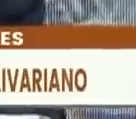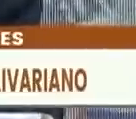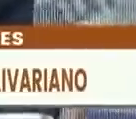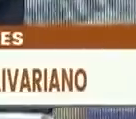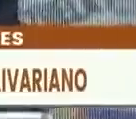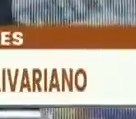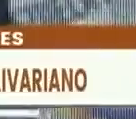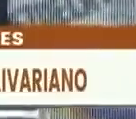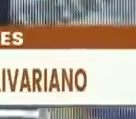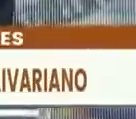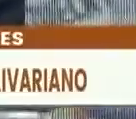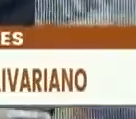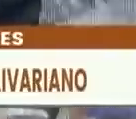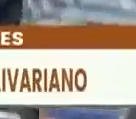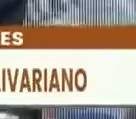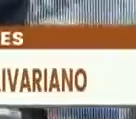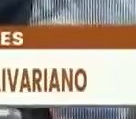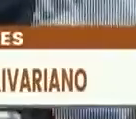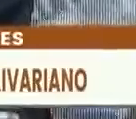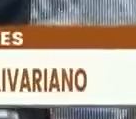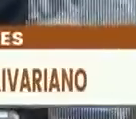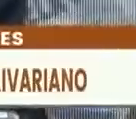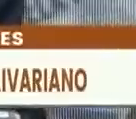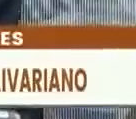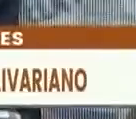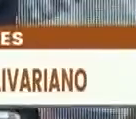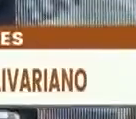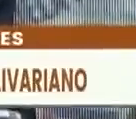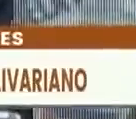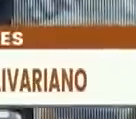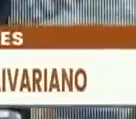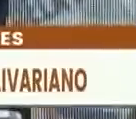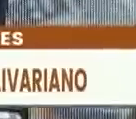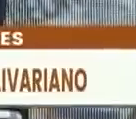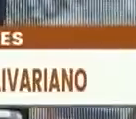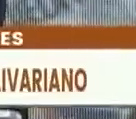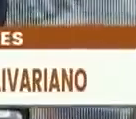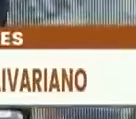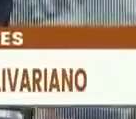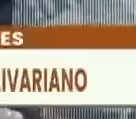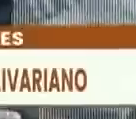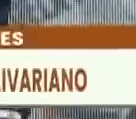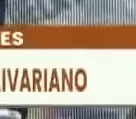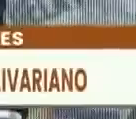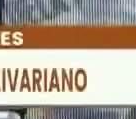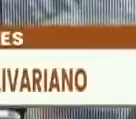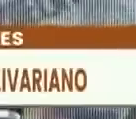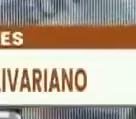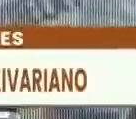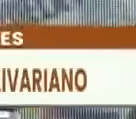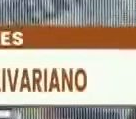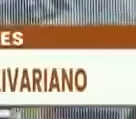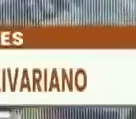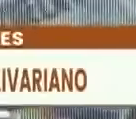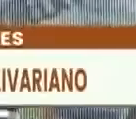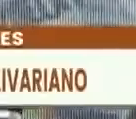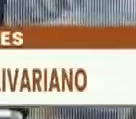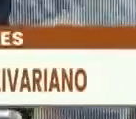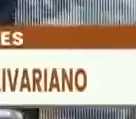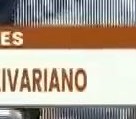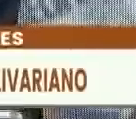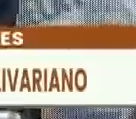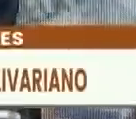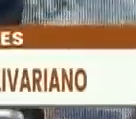hace ocho años la concibió esta campaña que se desplegó por los campos por las organizaciones por